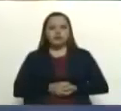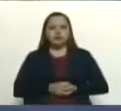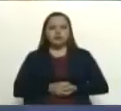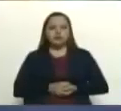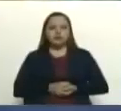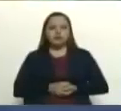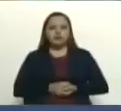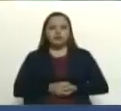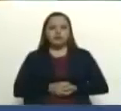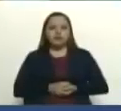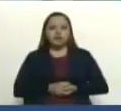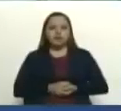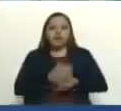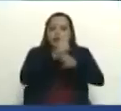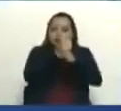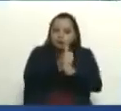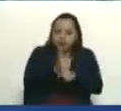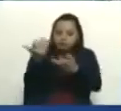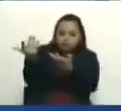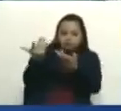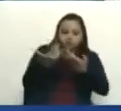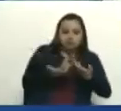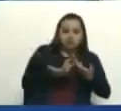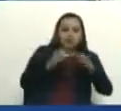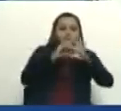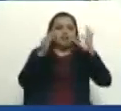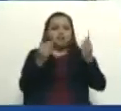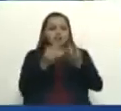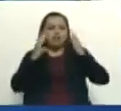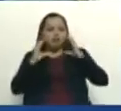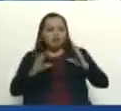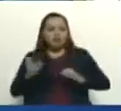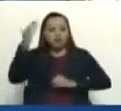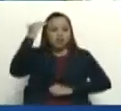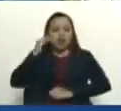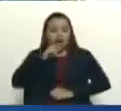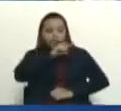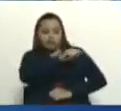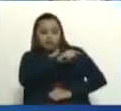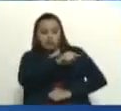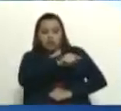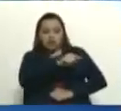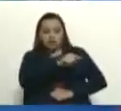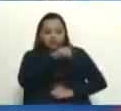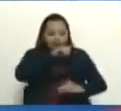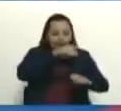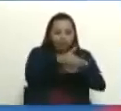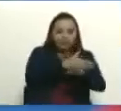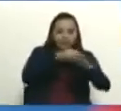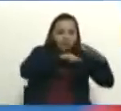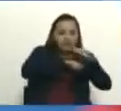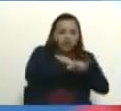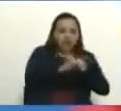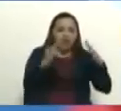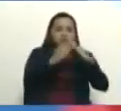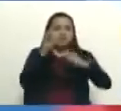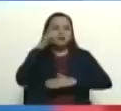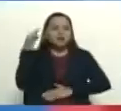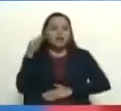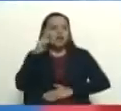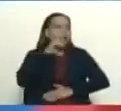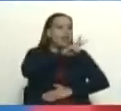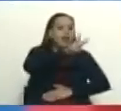Esperar la llegada de familiares y del cuerpo de Tibisay allá abajo ahorita en la entrada de esta Casa Amarilla y ver al